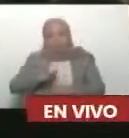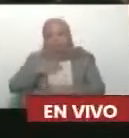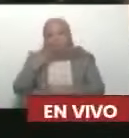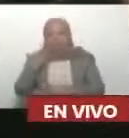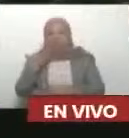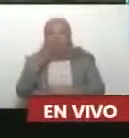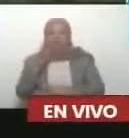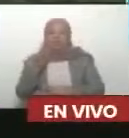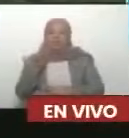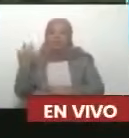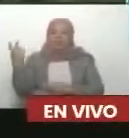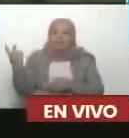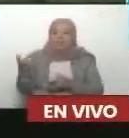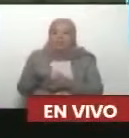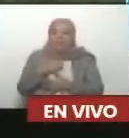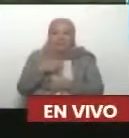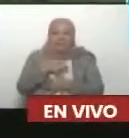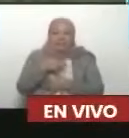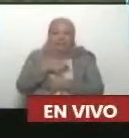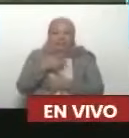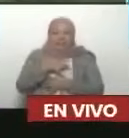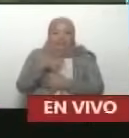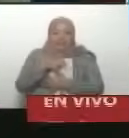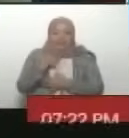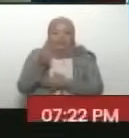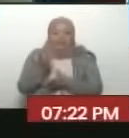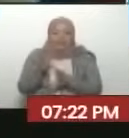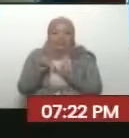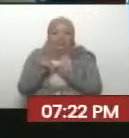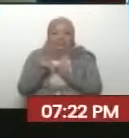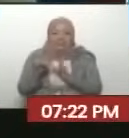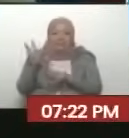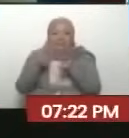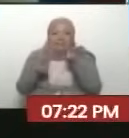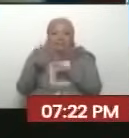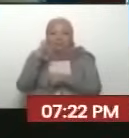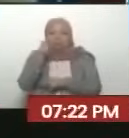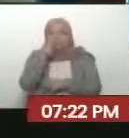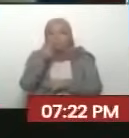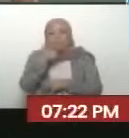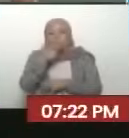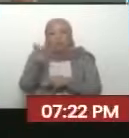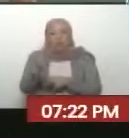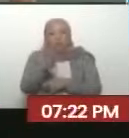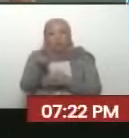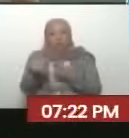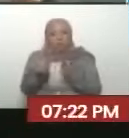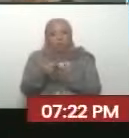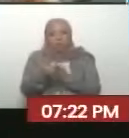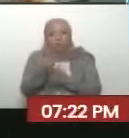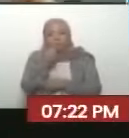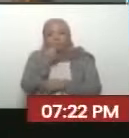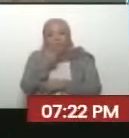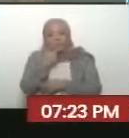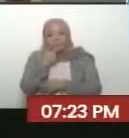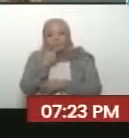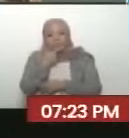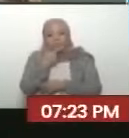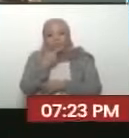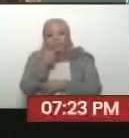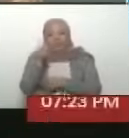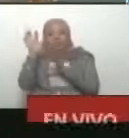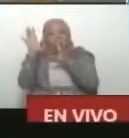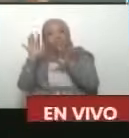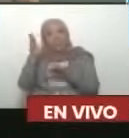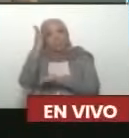De poder sentir esa magia que nos rodea y disfrutar de esos paisajes tan únicos y bendecidos